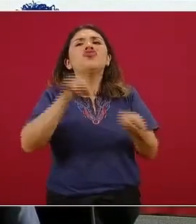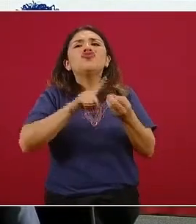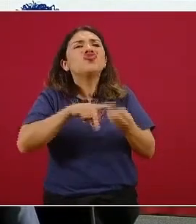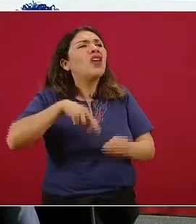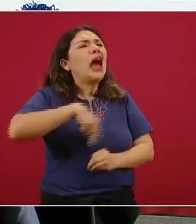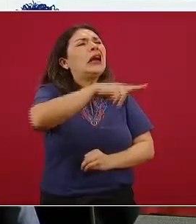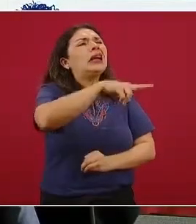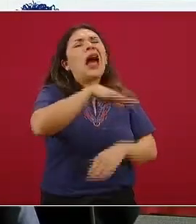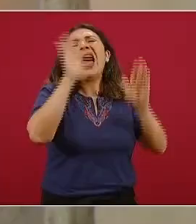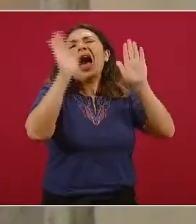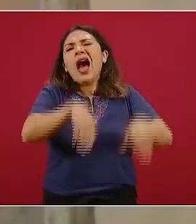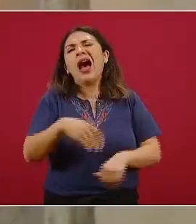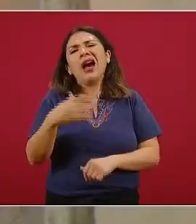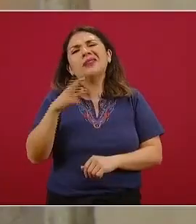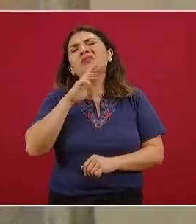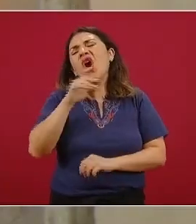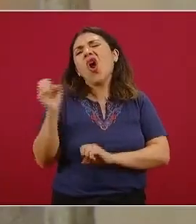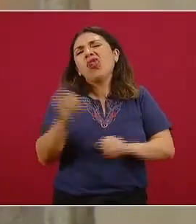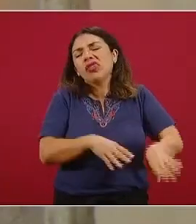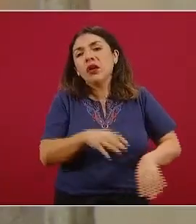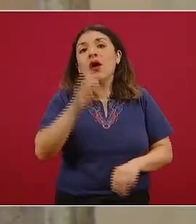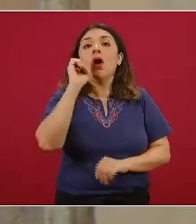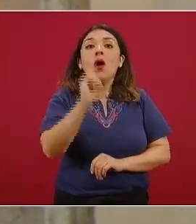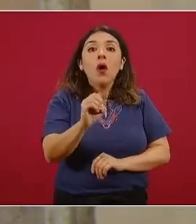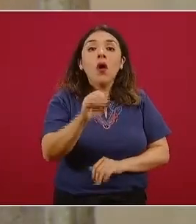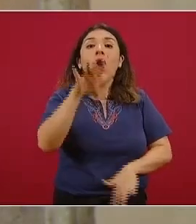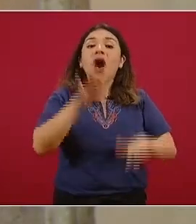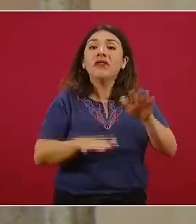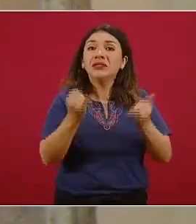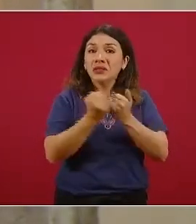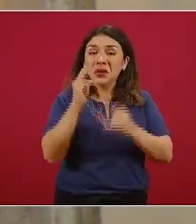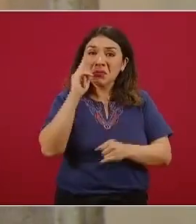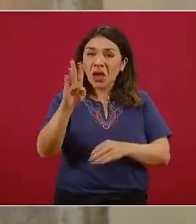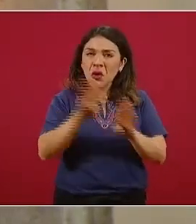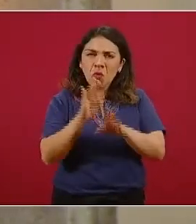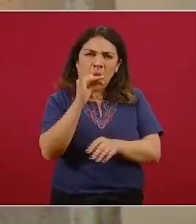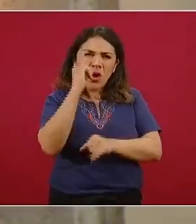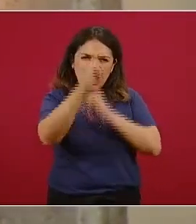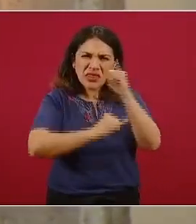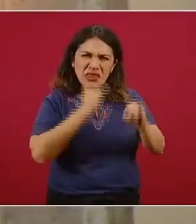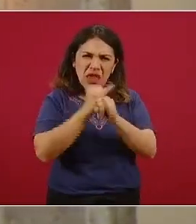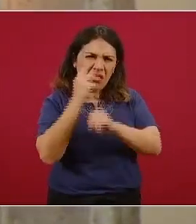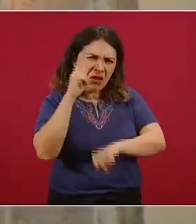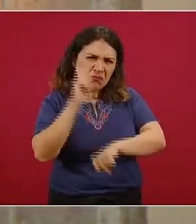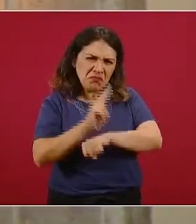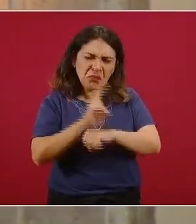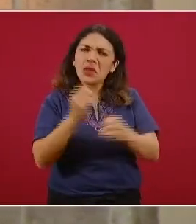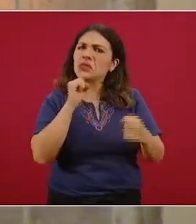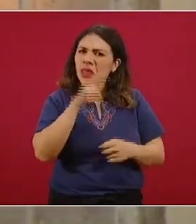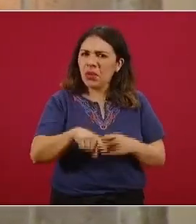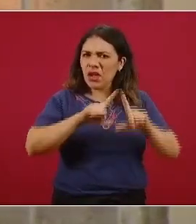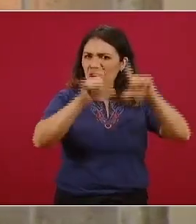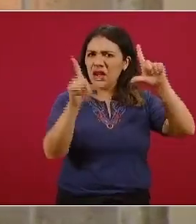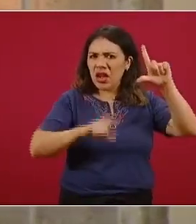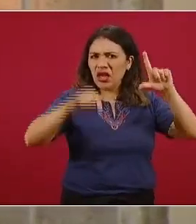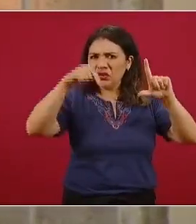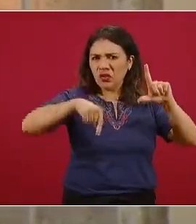y se pueda dar continuidad, y las estimaciones internacionales, incluso las nacionales